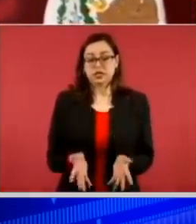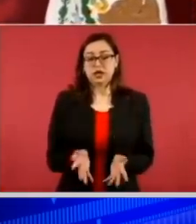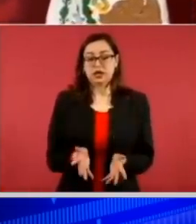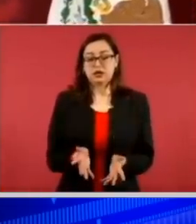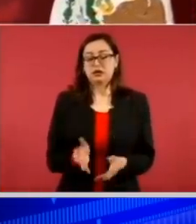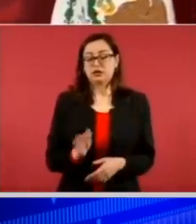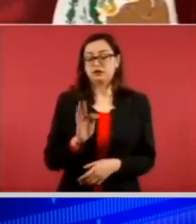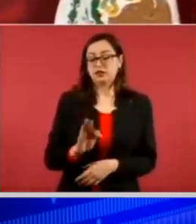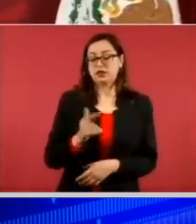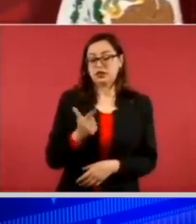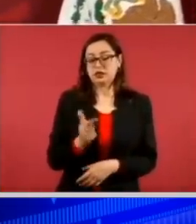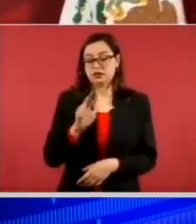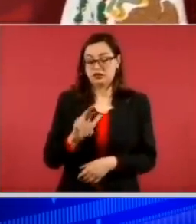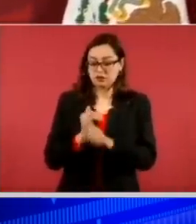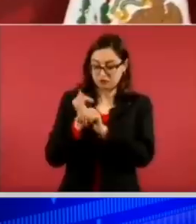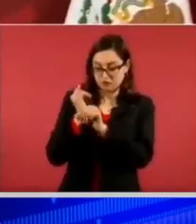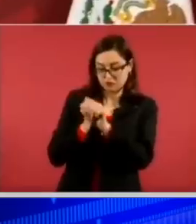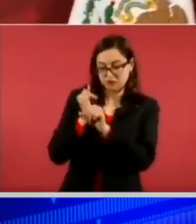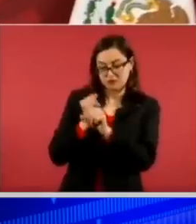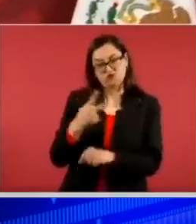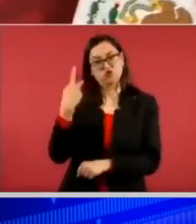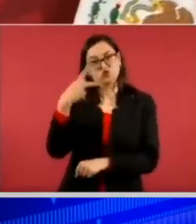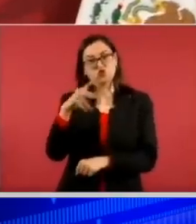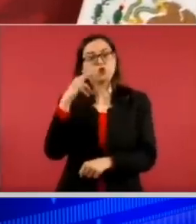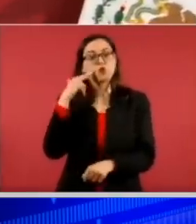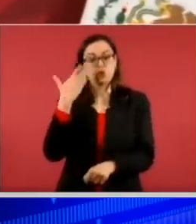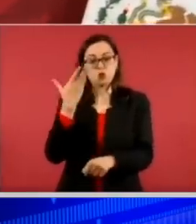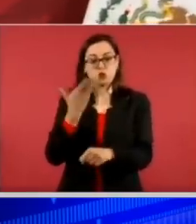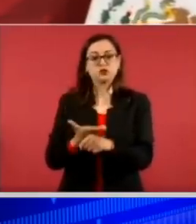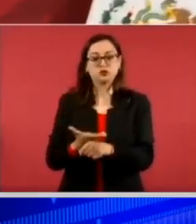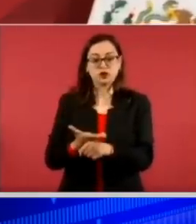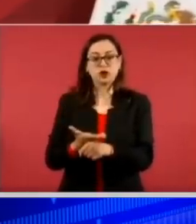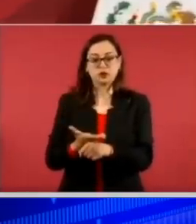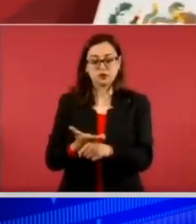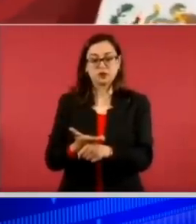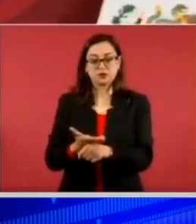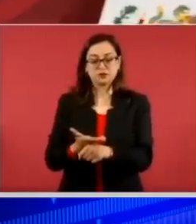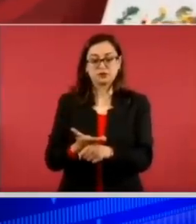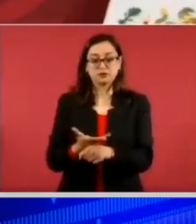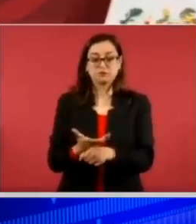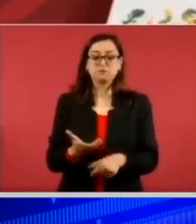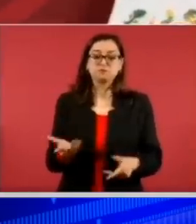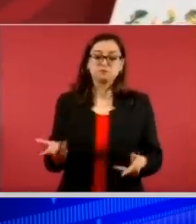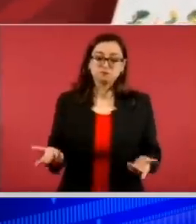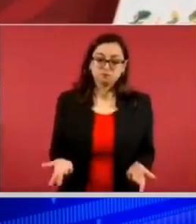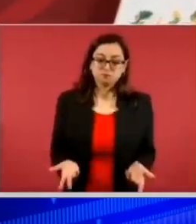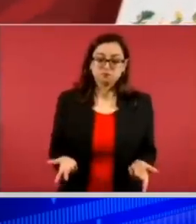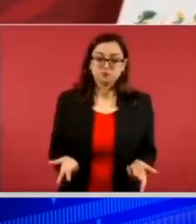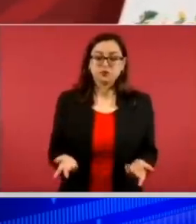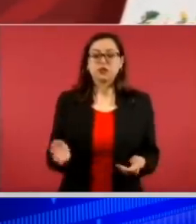fiscalía general de la república a ver si este mañana